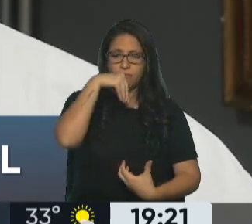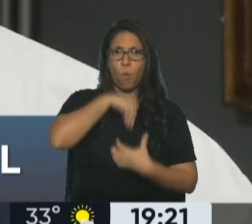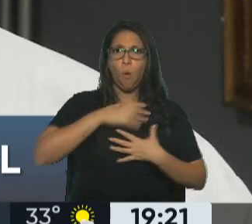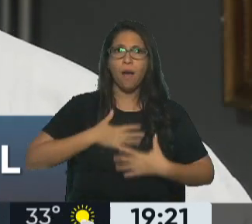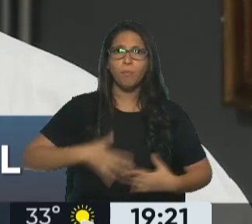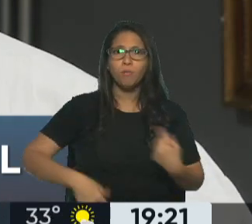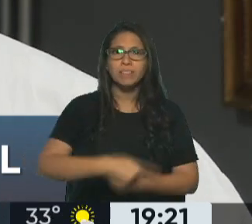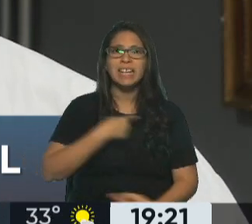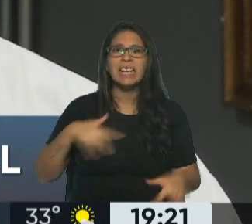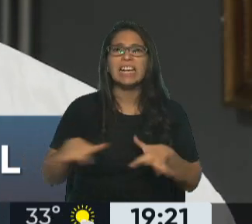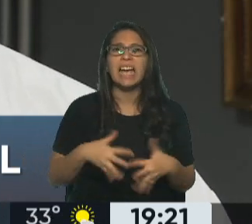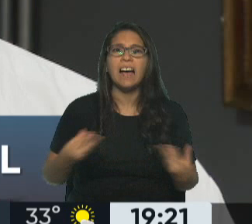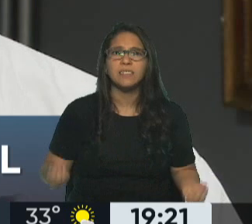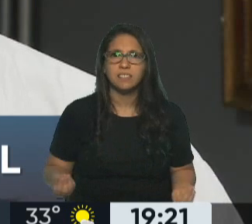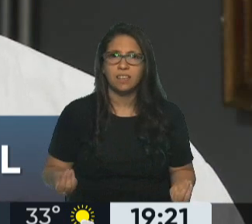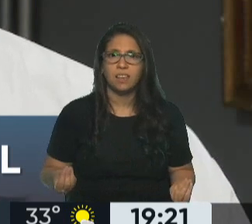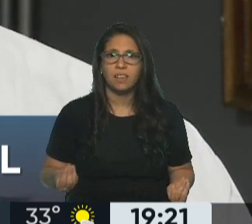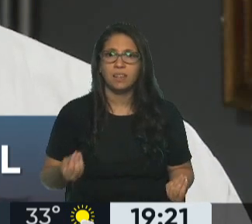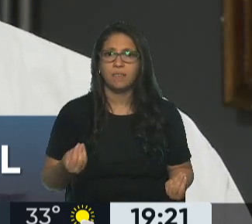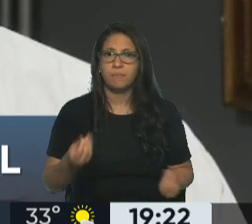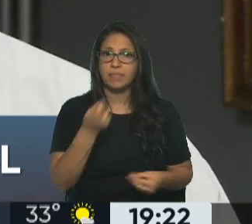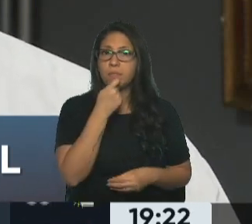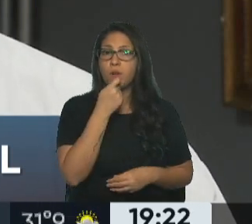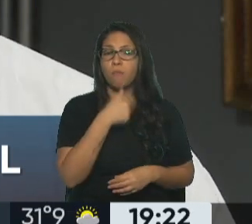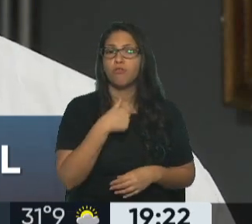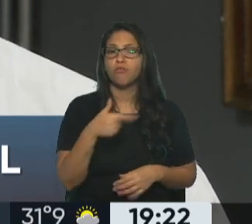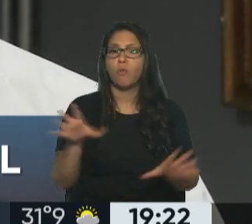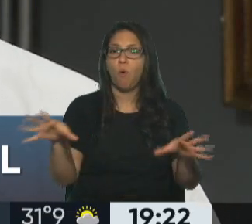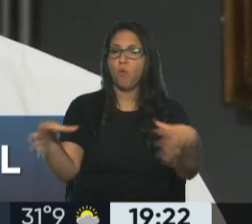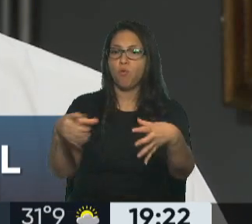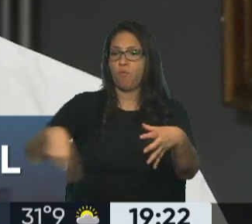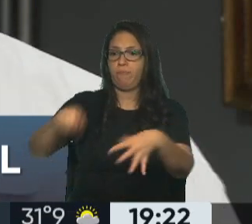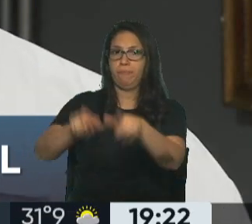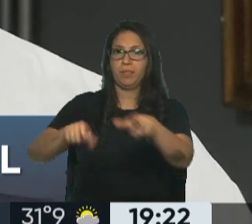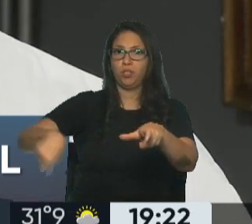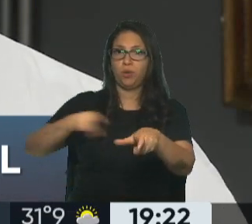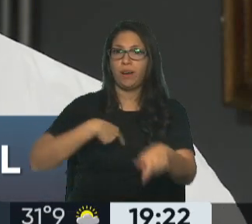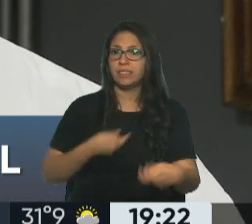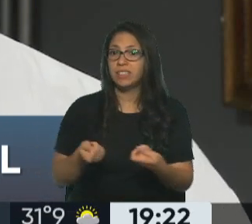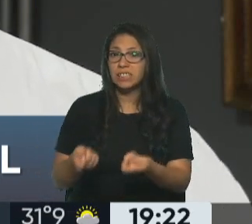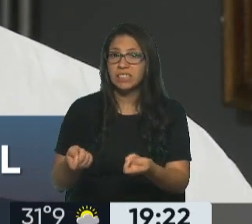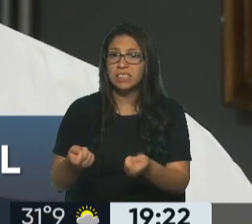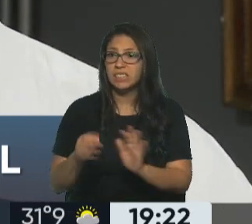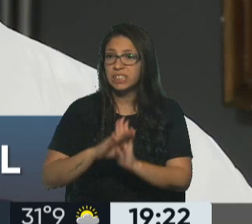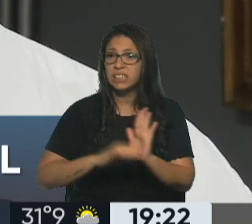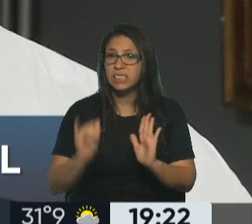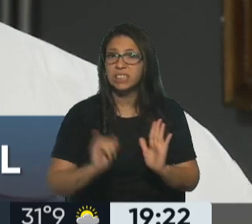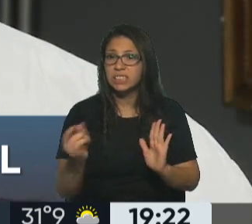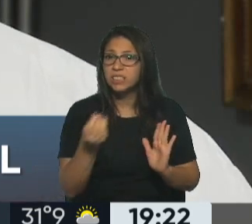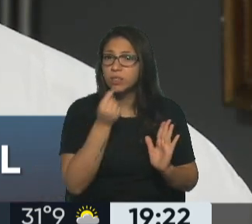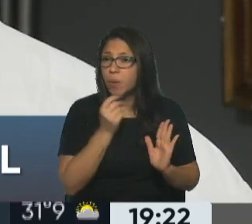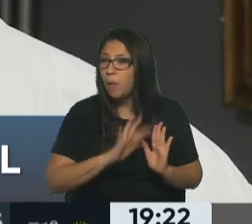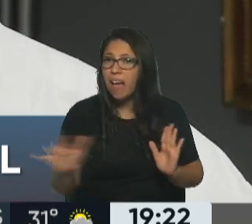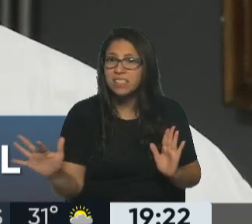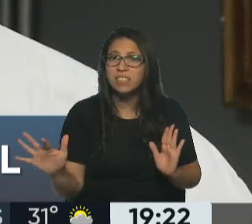políticas de reducción de riesgos y daños. Es decir, si yo no logro convencer a un grupo de personas que deje de consumir una sustancia, lo que